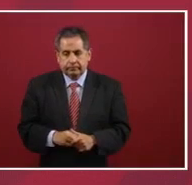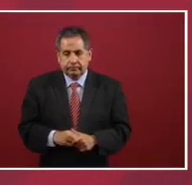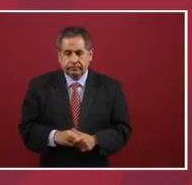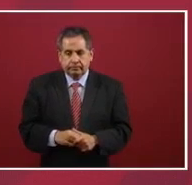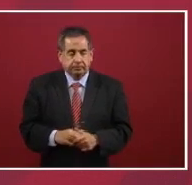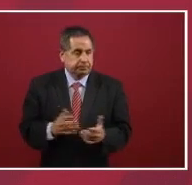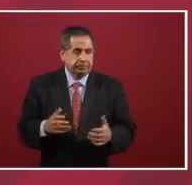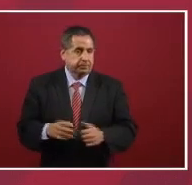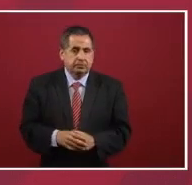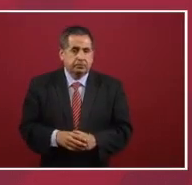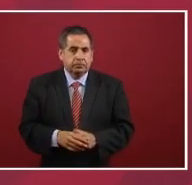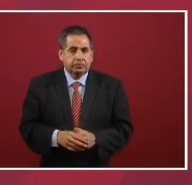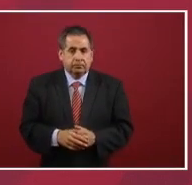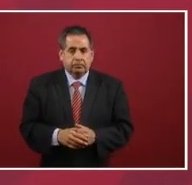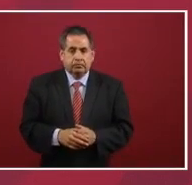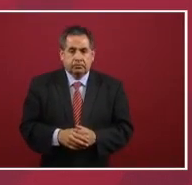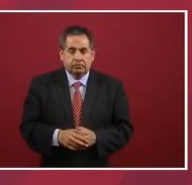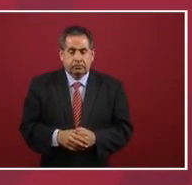Es como